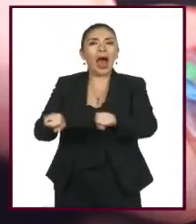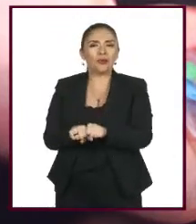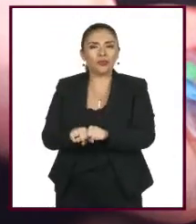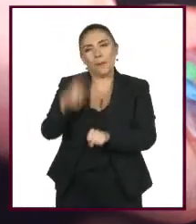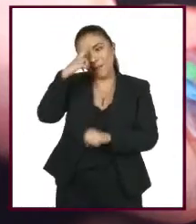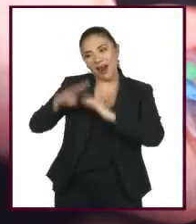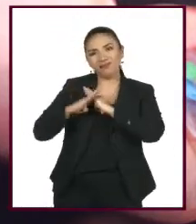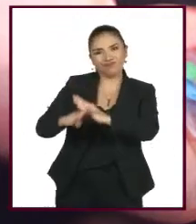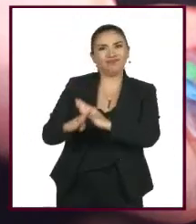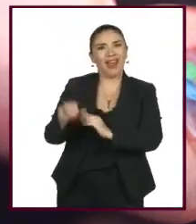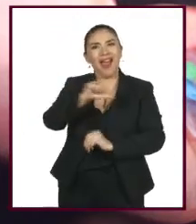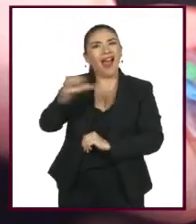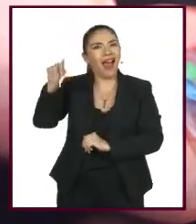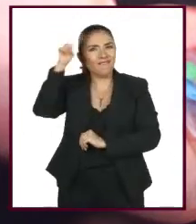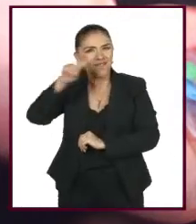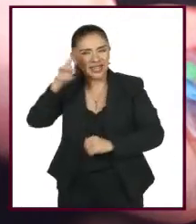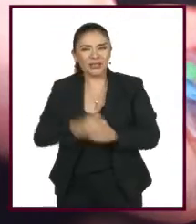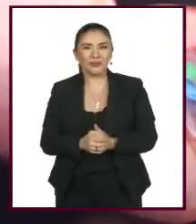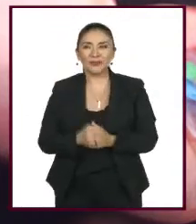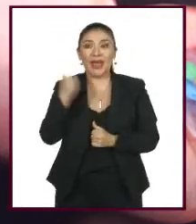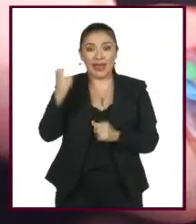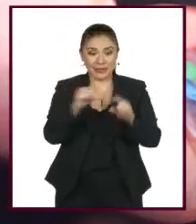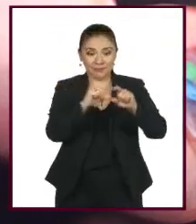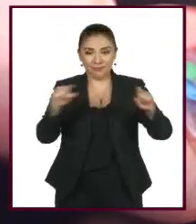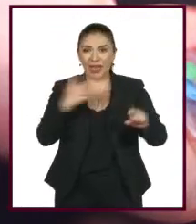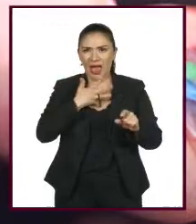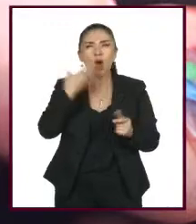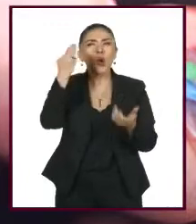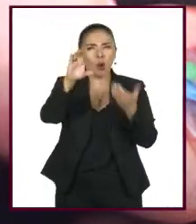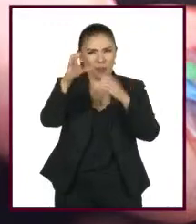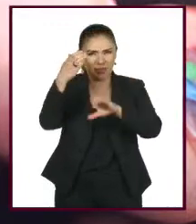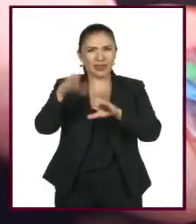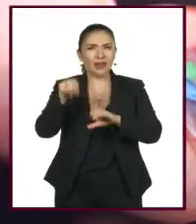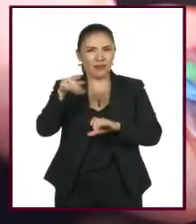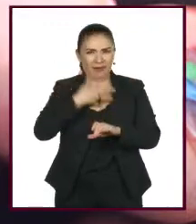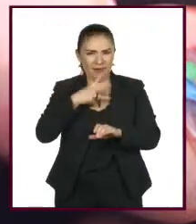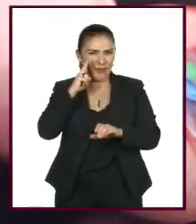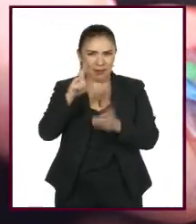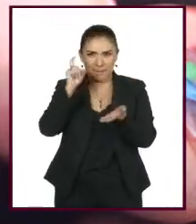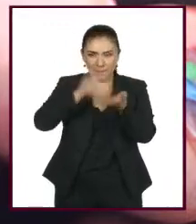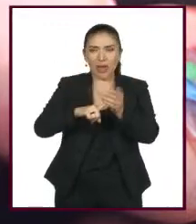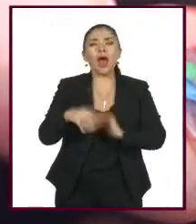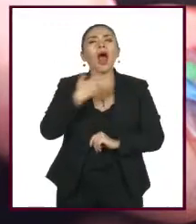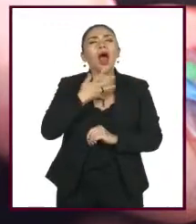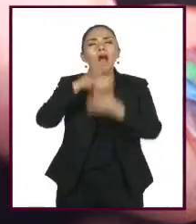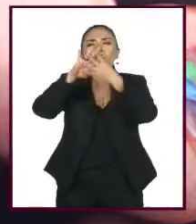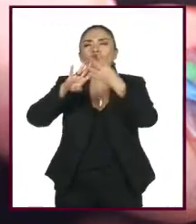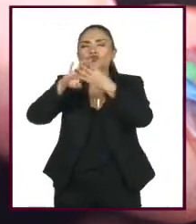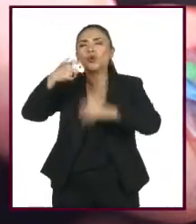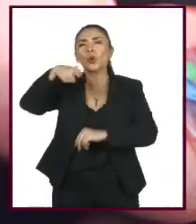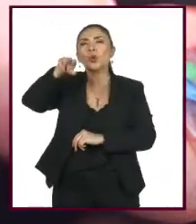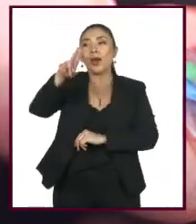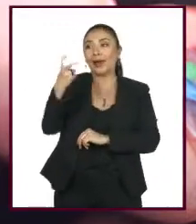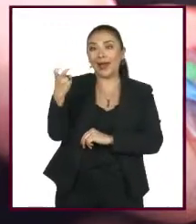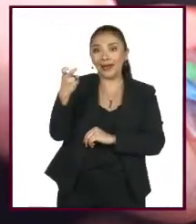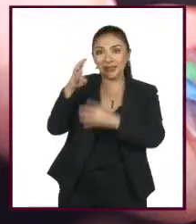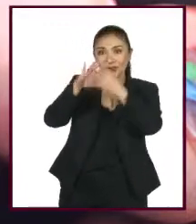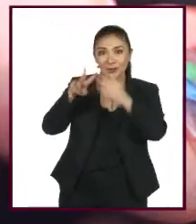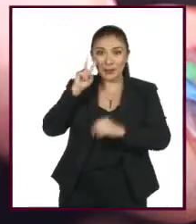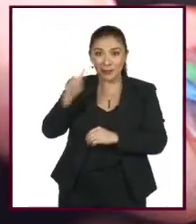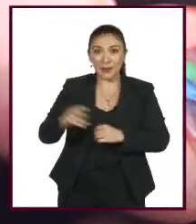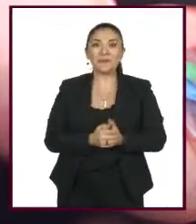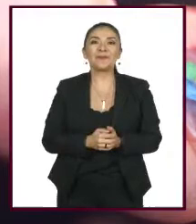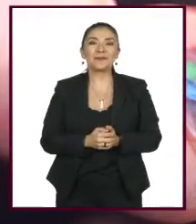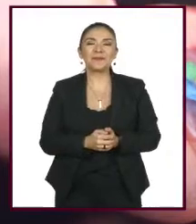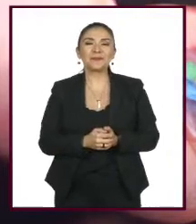Prevención de Adicciones. El enlace está en los comentarios de esta transmisión y el QR está apareciendo en pantalla, así es que